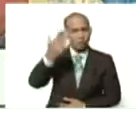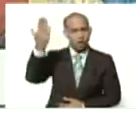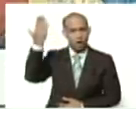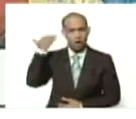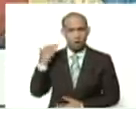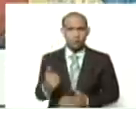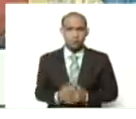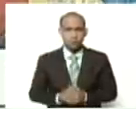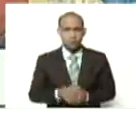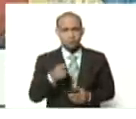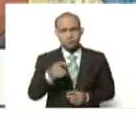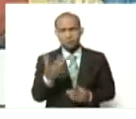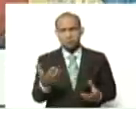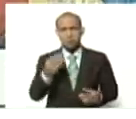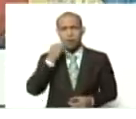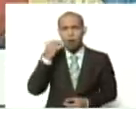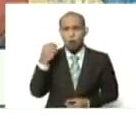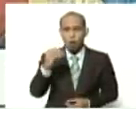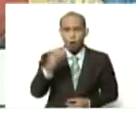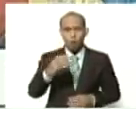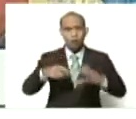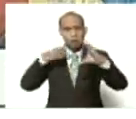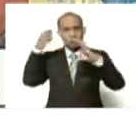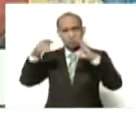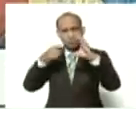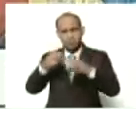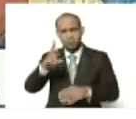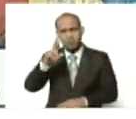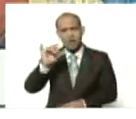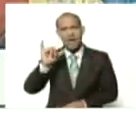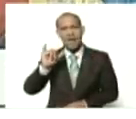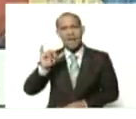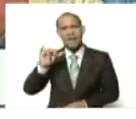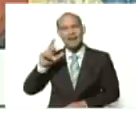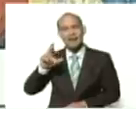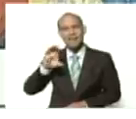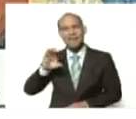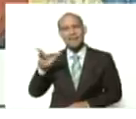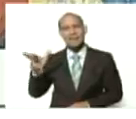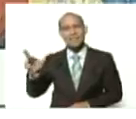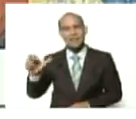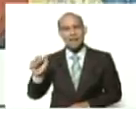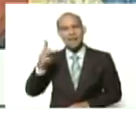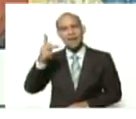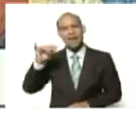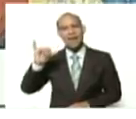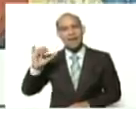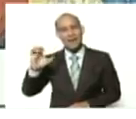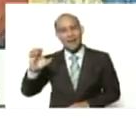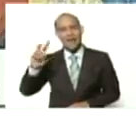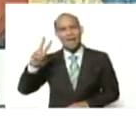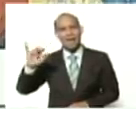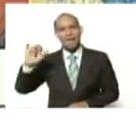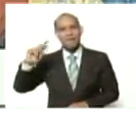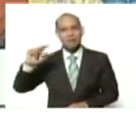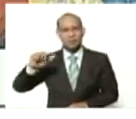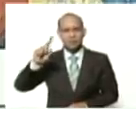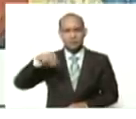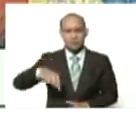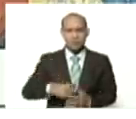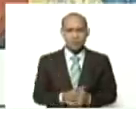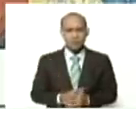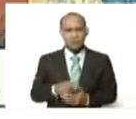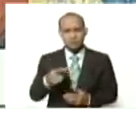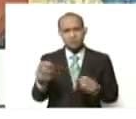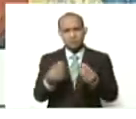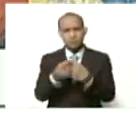Documental de los jóvenes cineastas Richard Alves y Kevin Magallanes. Y también este